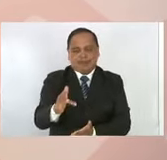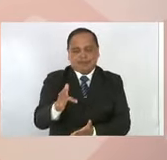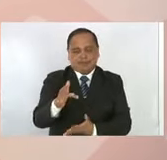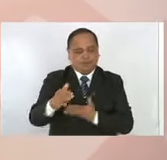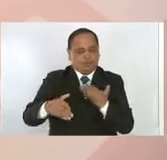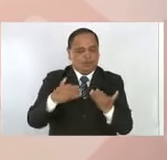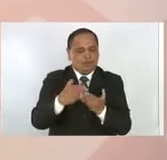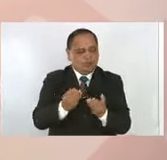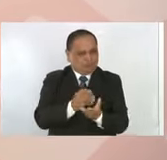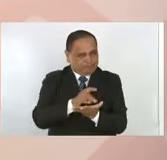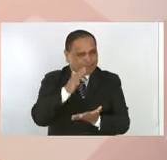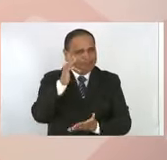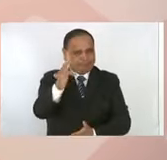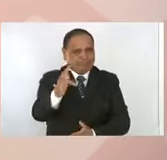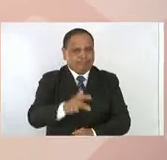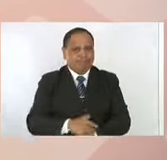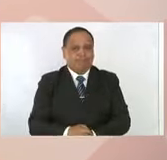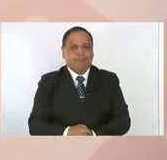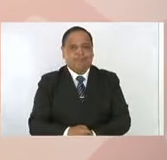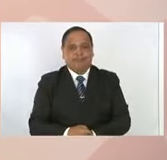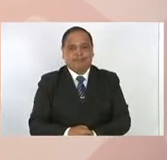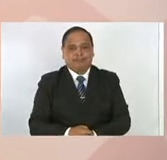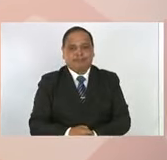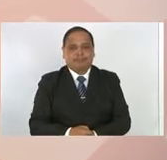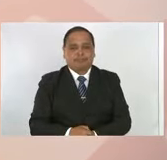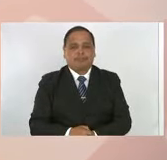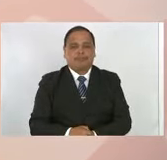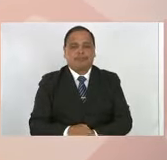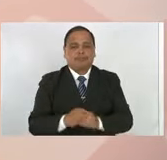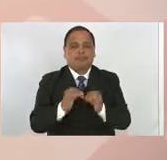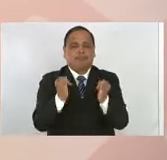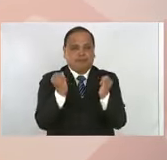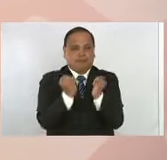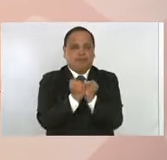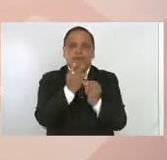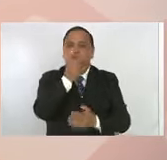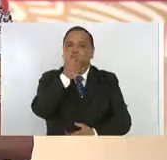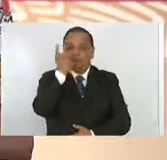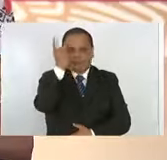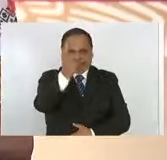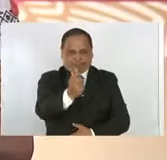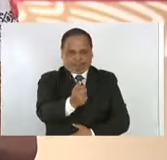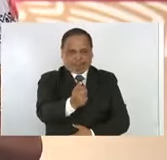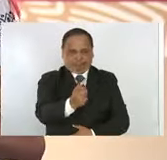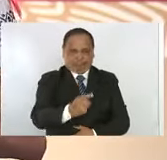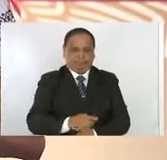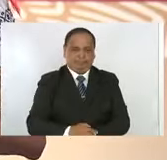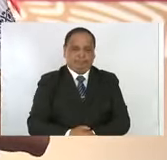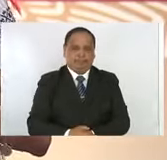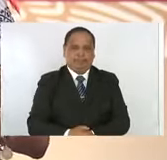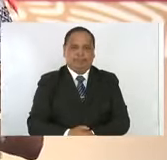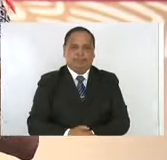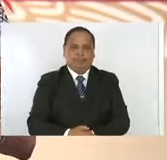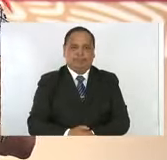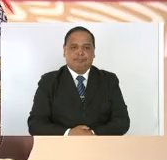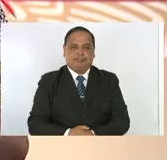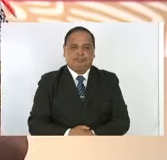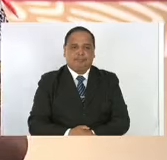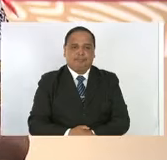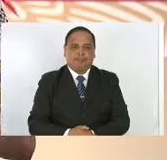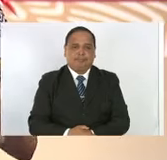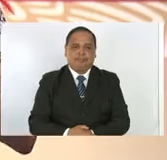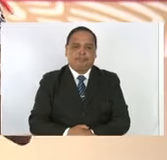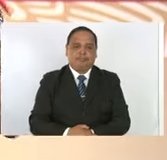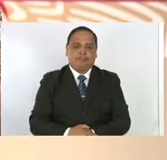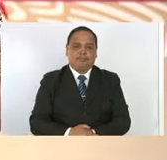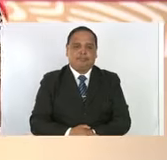nosotros. Quiero decirle también que lo escuchaba yo